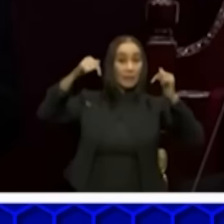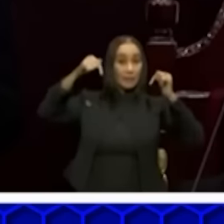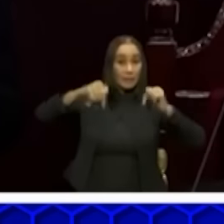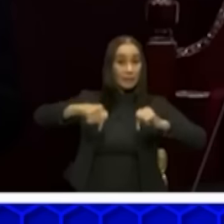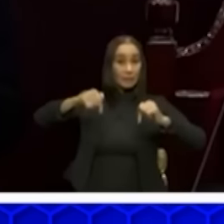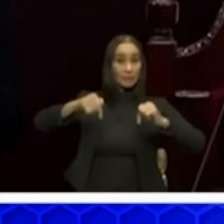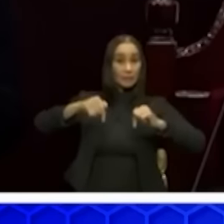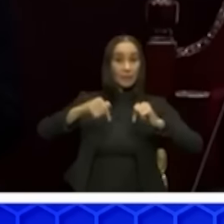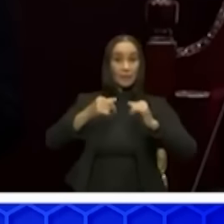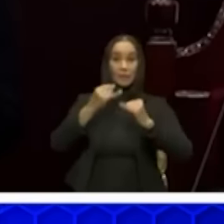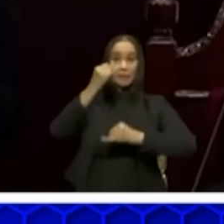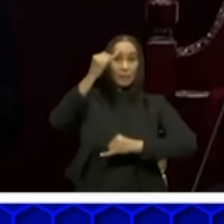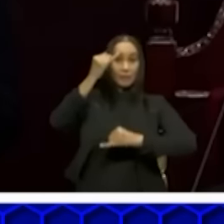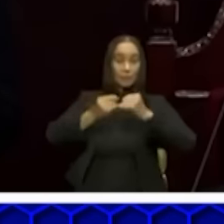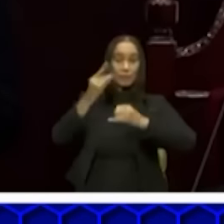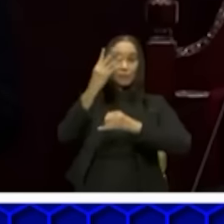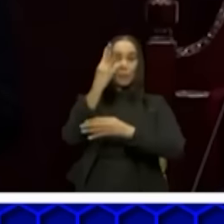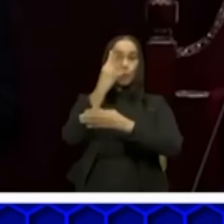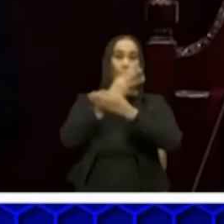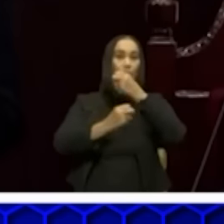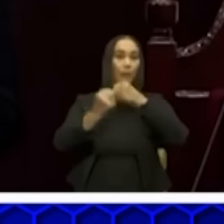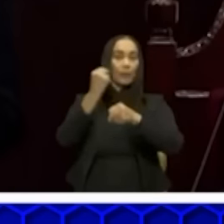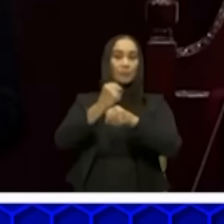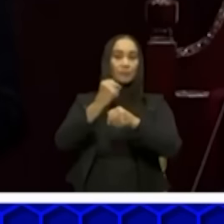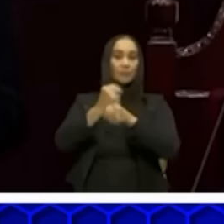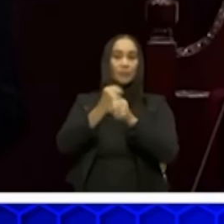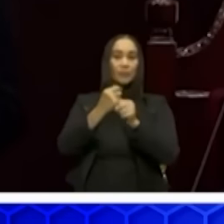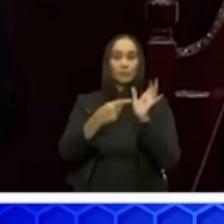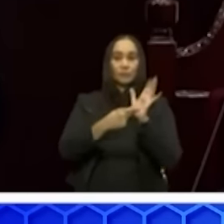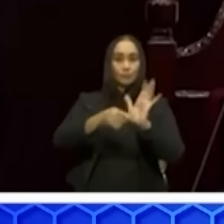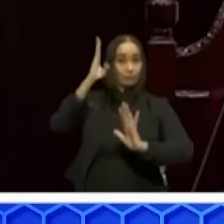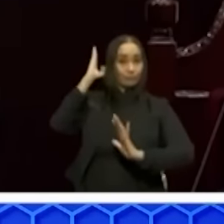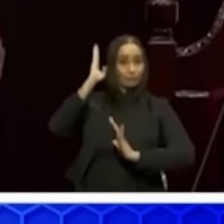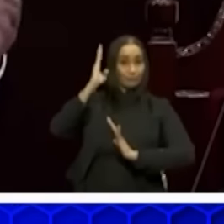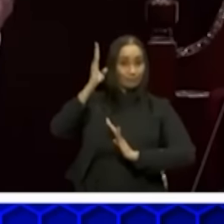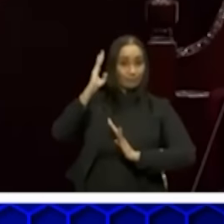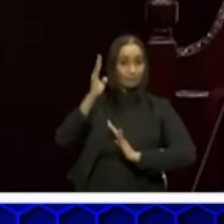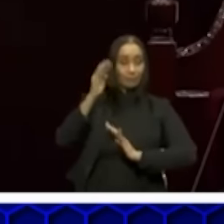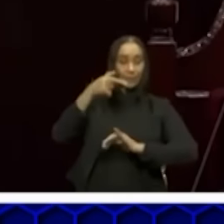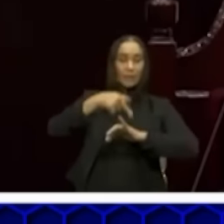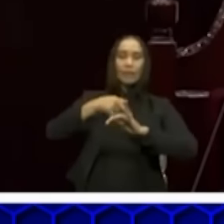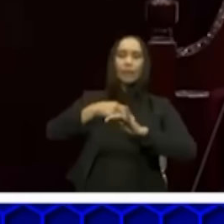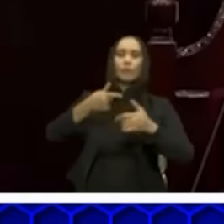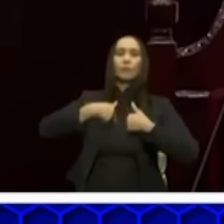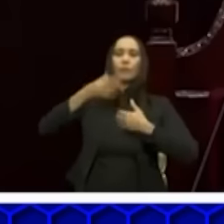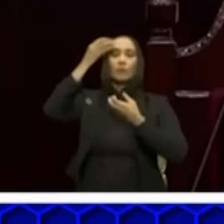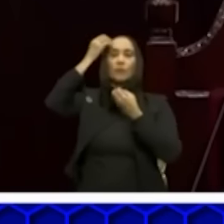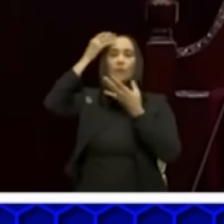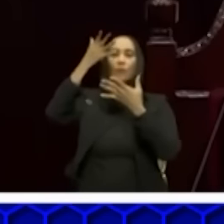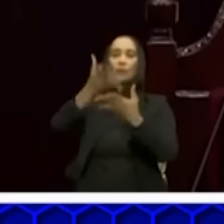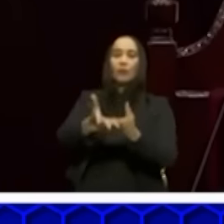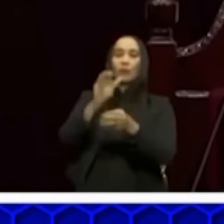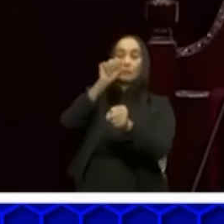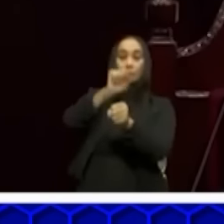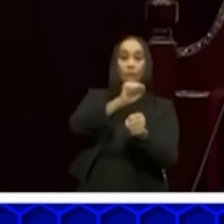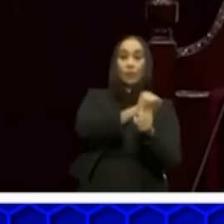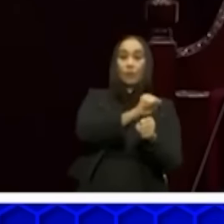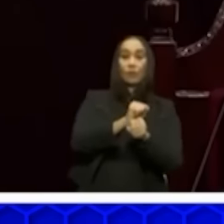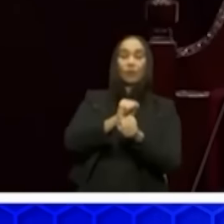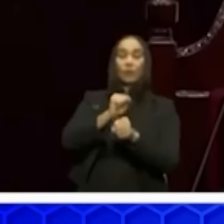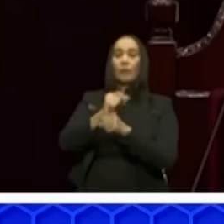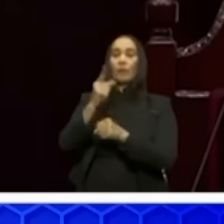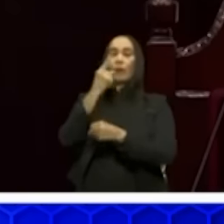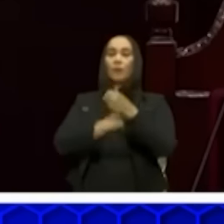trayecto de el presidente de la república desde su residencia que por cierto No es muy lejos hasta la sede de El